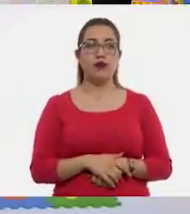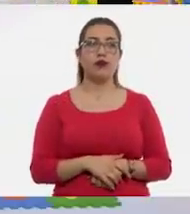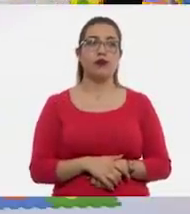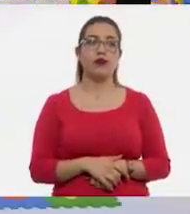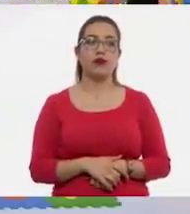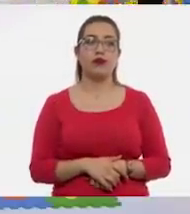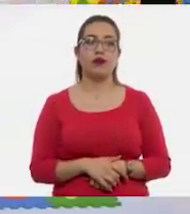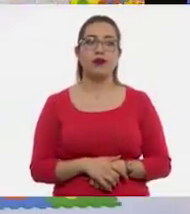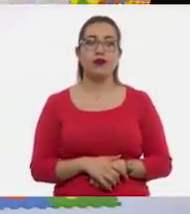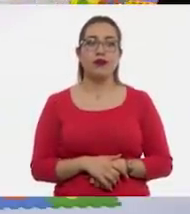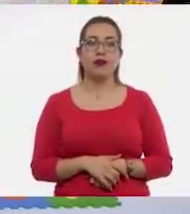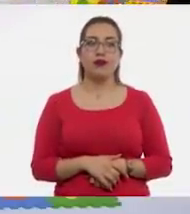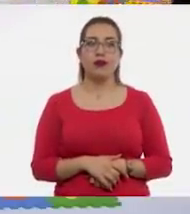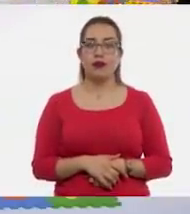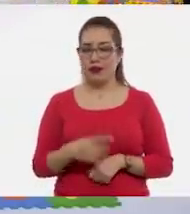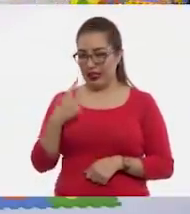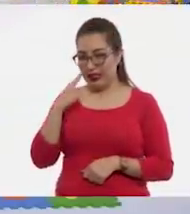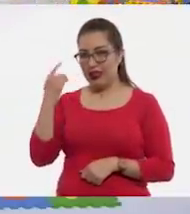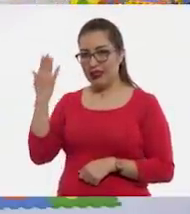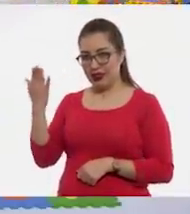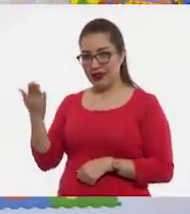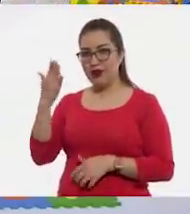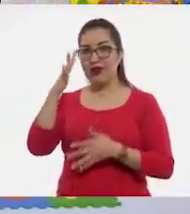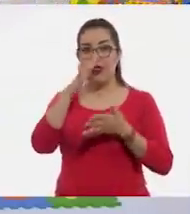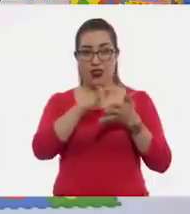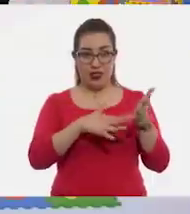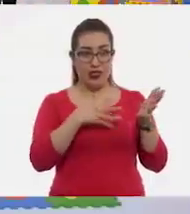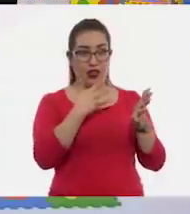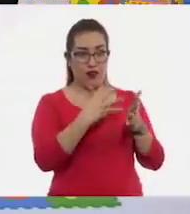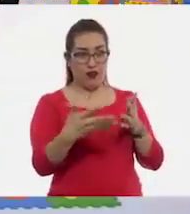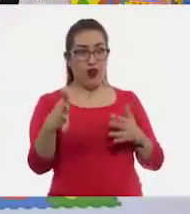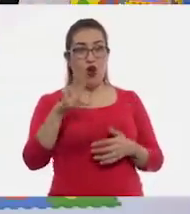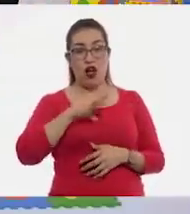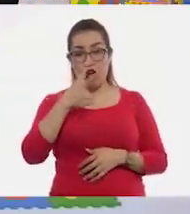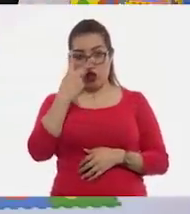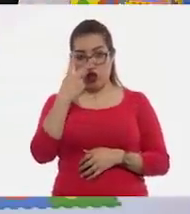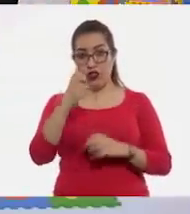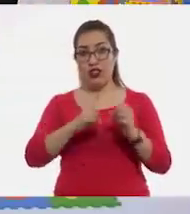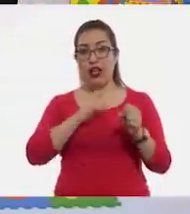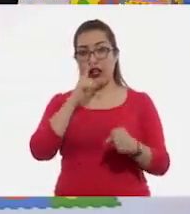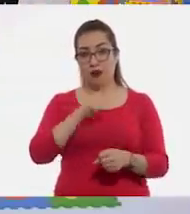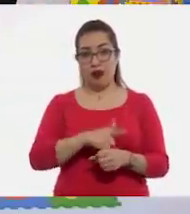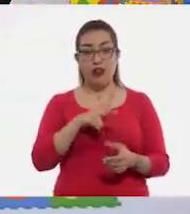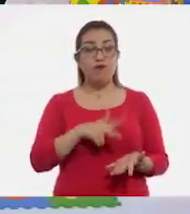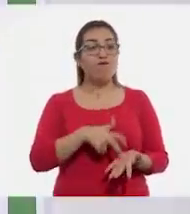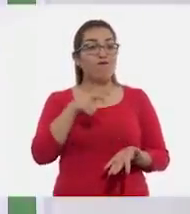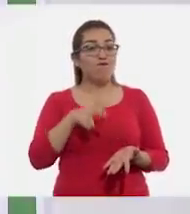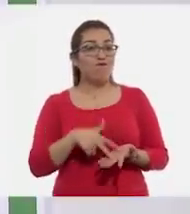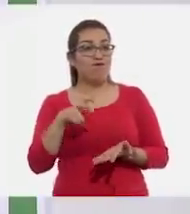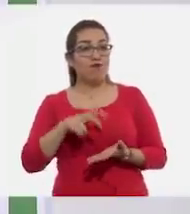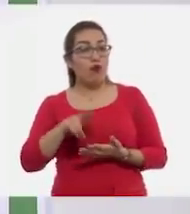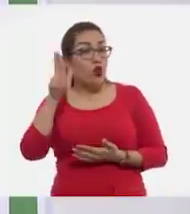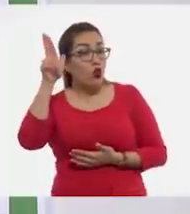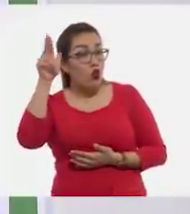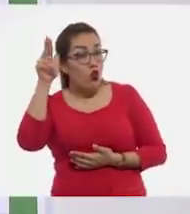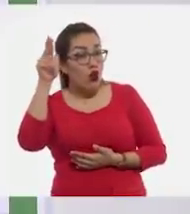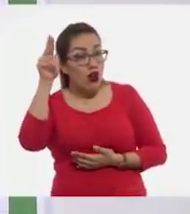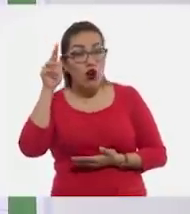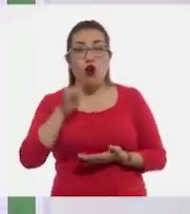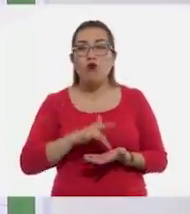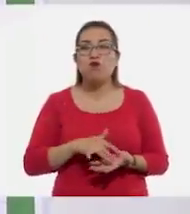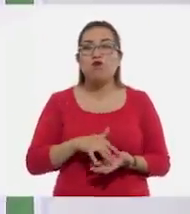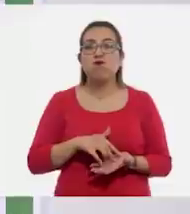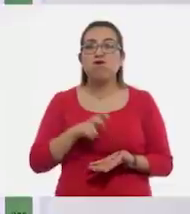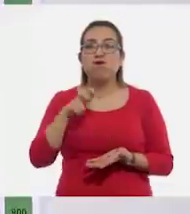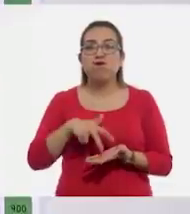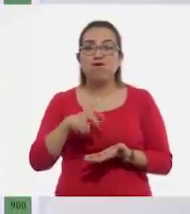un tablero. Sí. Aquí hay dos animales que saltan, un conejo y una rana. Ajá. Los dos son muy saltarines. Así